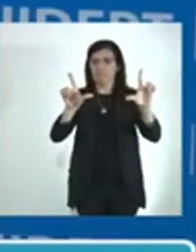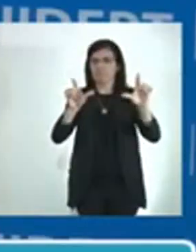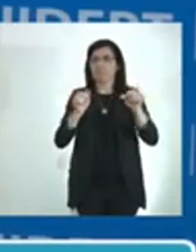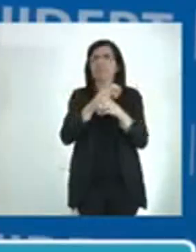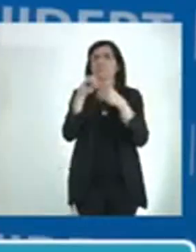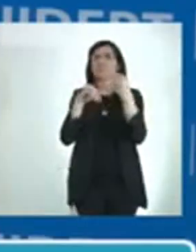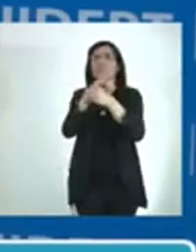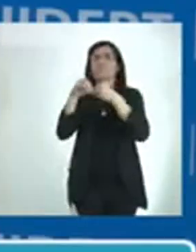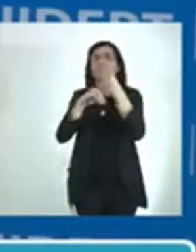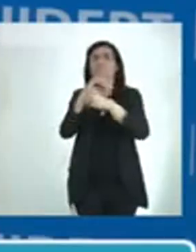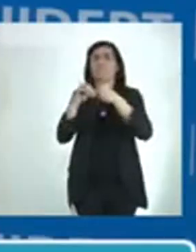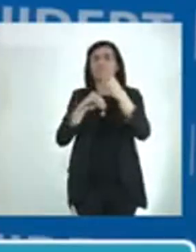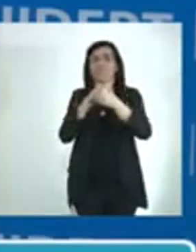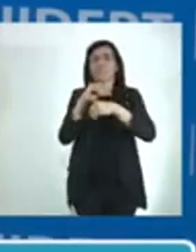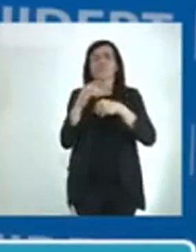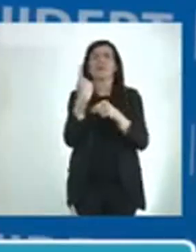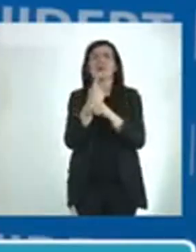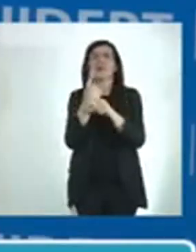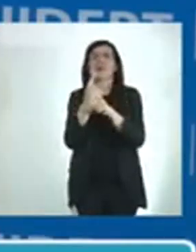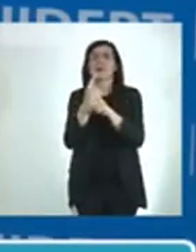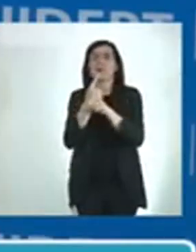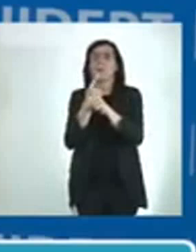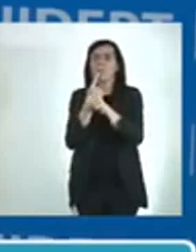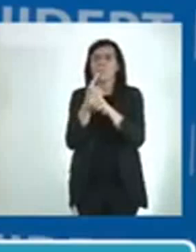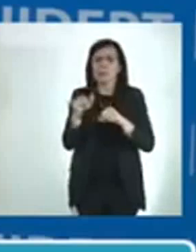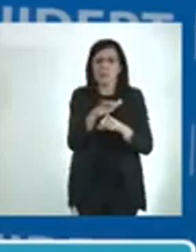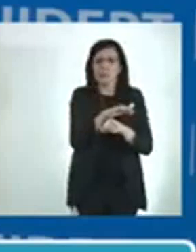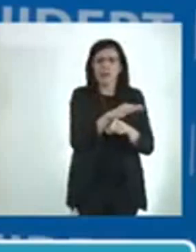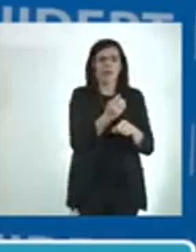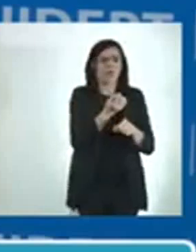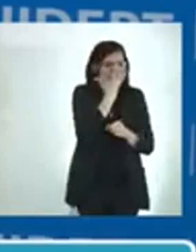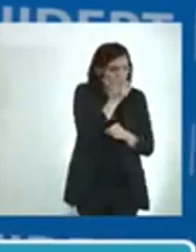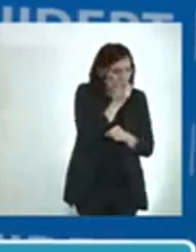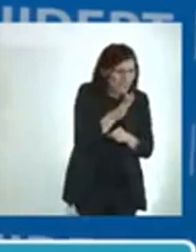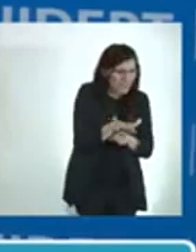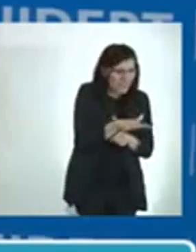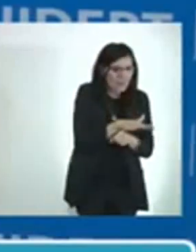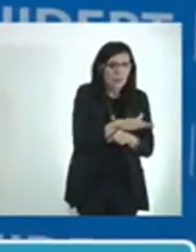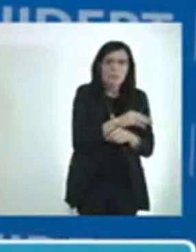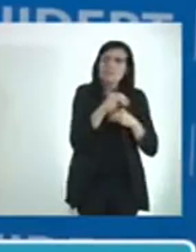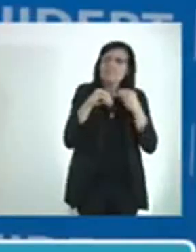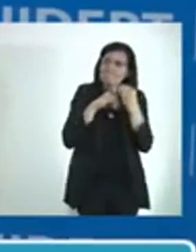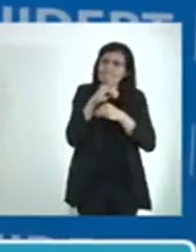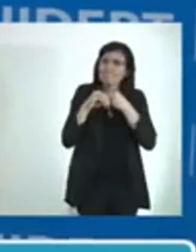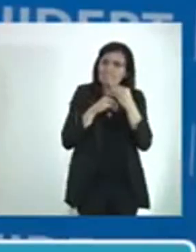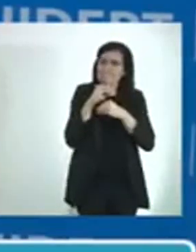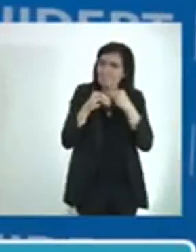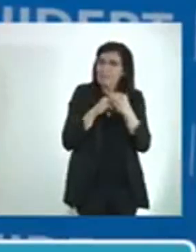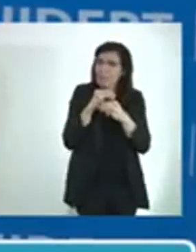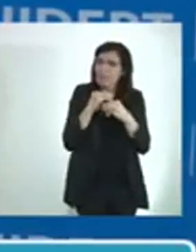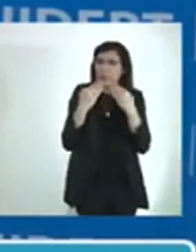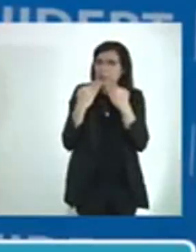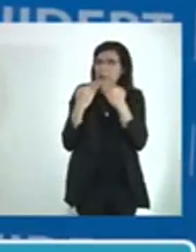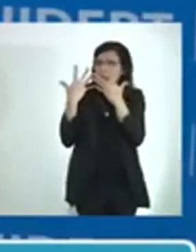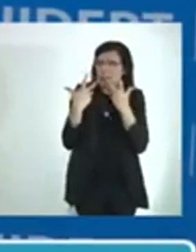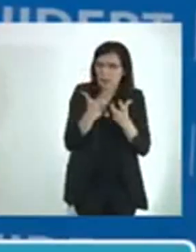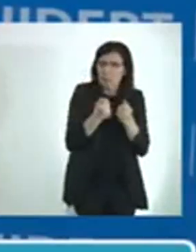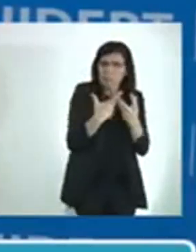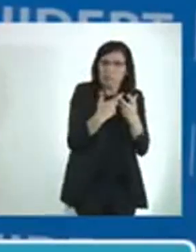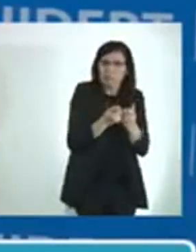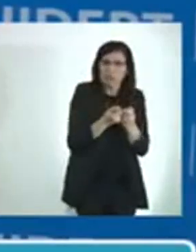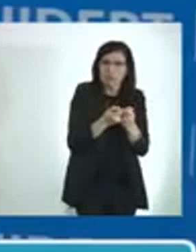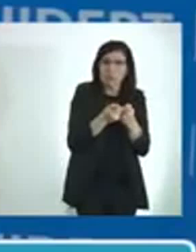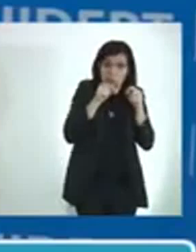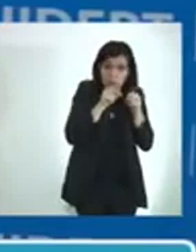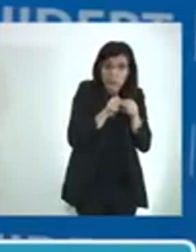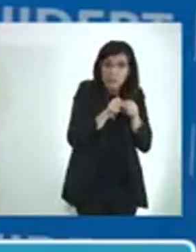familia. Sí. En el nivel primario, en el nivel secundario también, en el nivel inicial y primario, la familia está acompañando mucho en la tarea de los chicos, digamos. Entonces